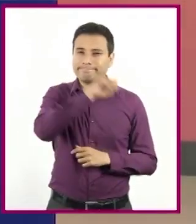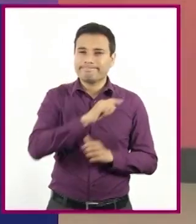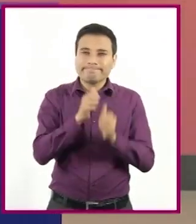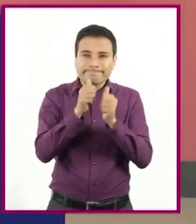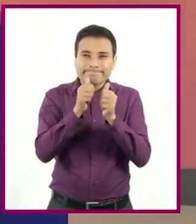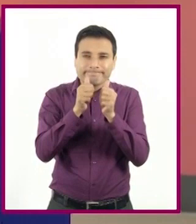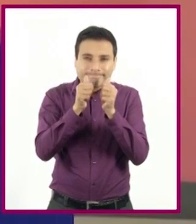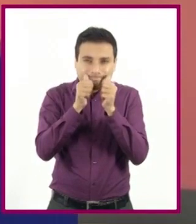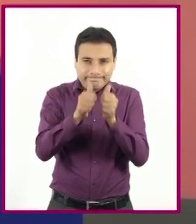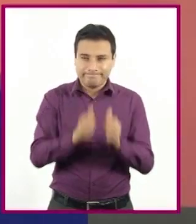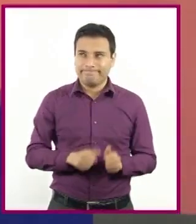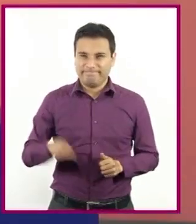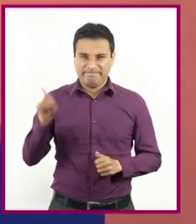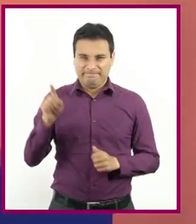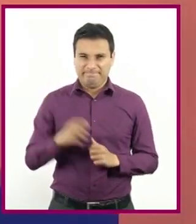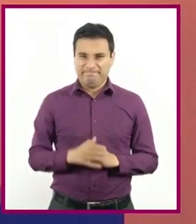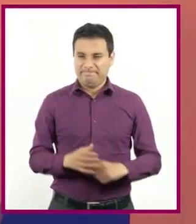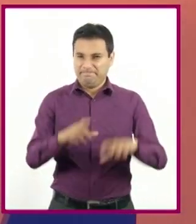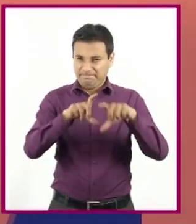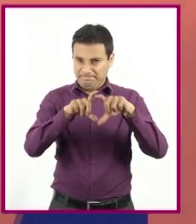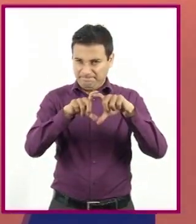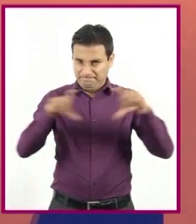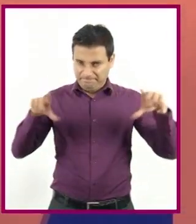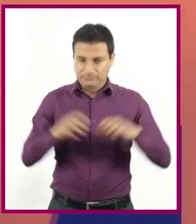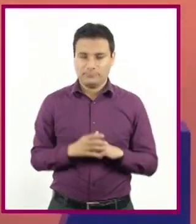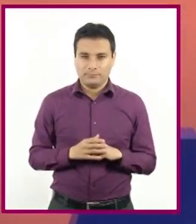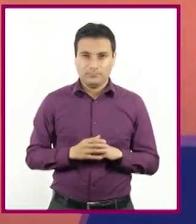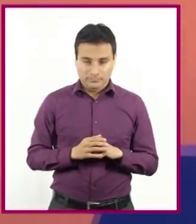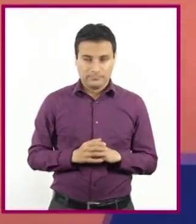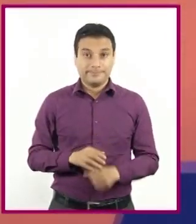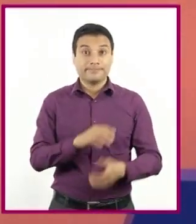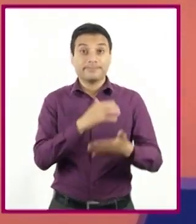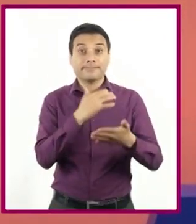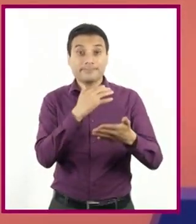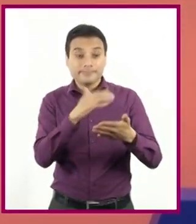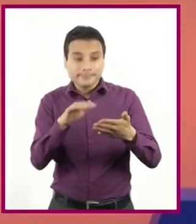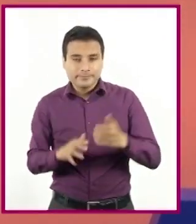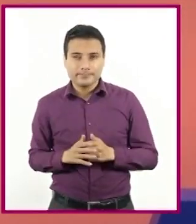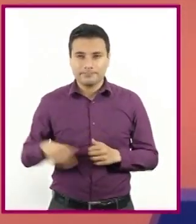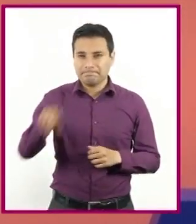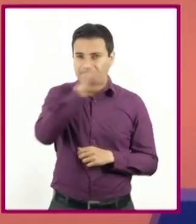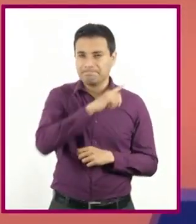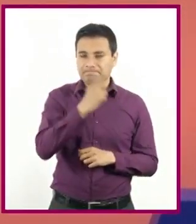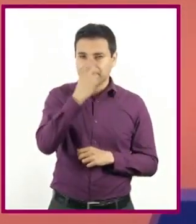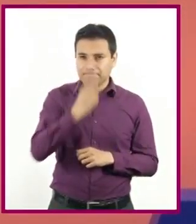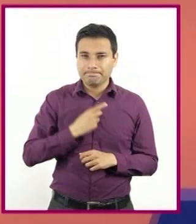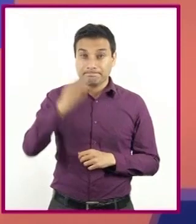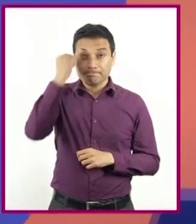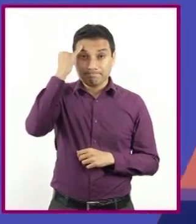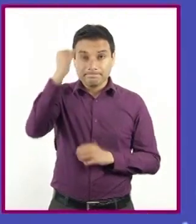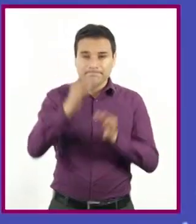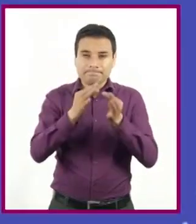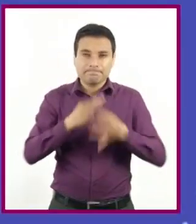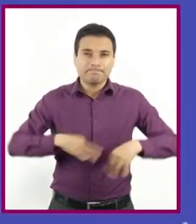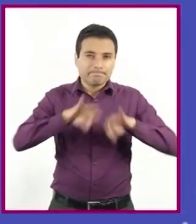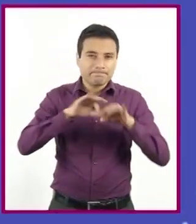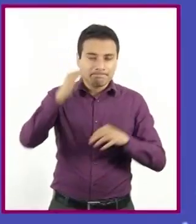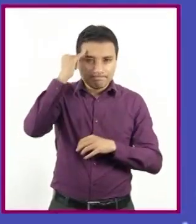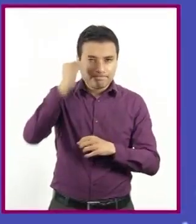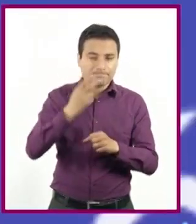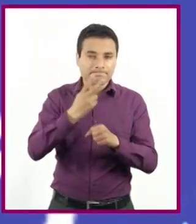atención al siguiente fragmento. Hagan la lectura y traten de identificar la idea principal y la